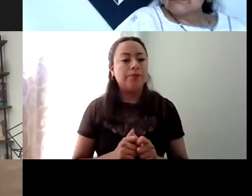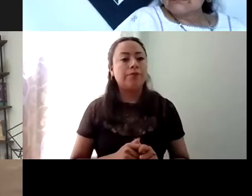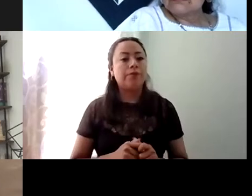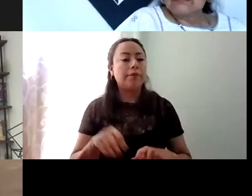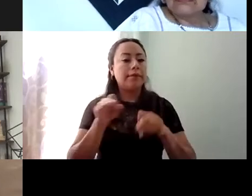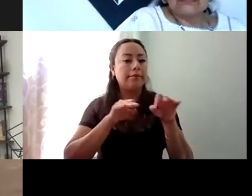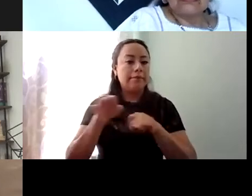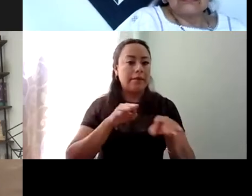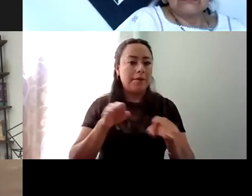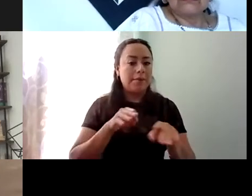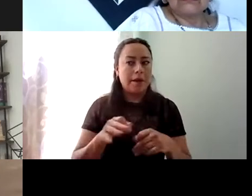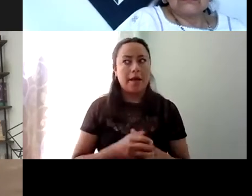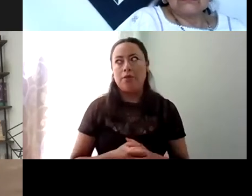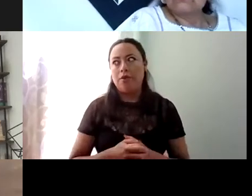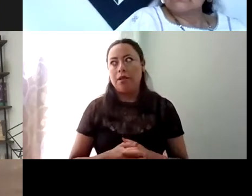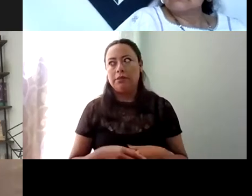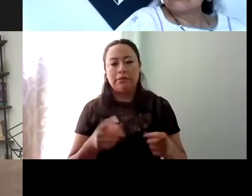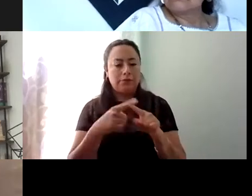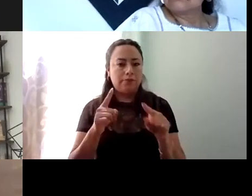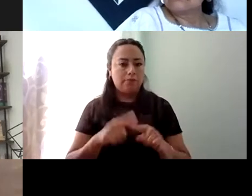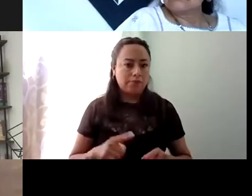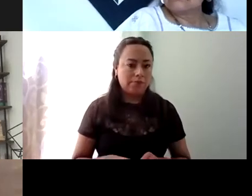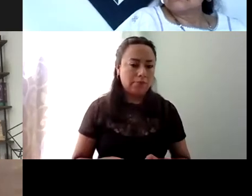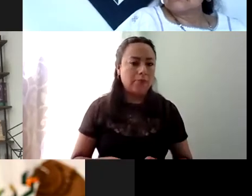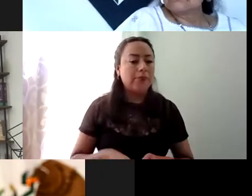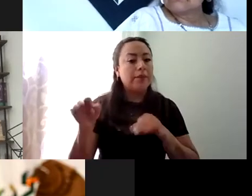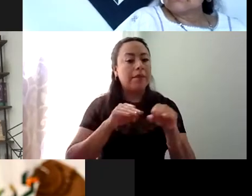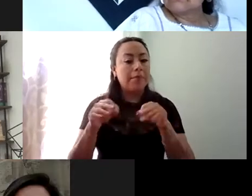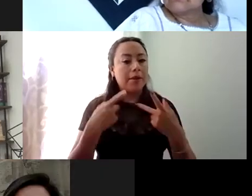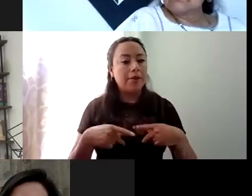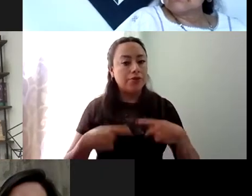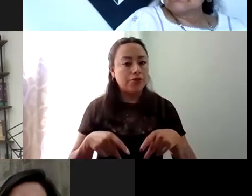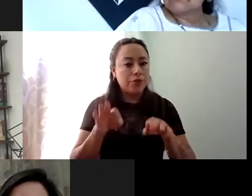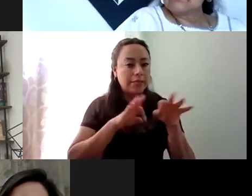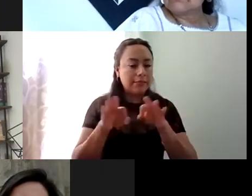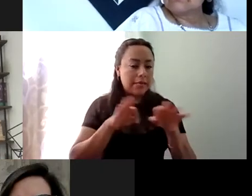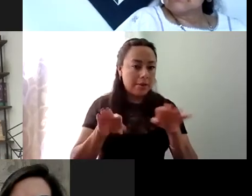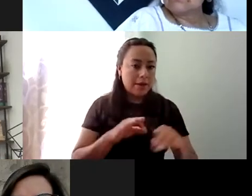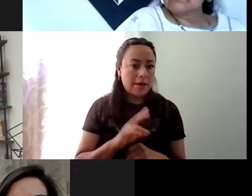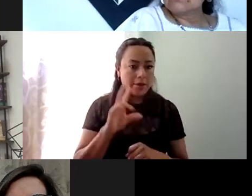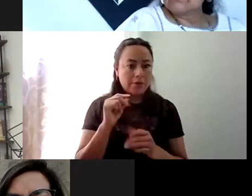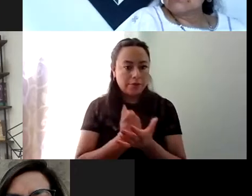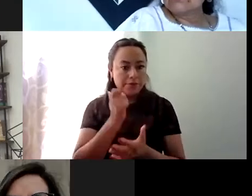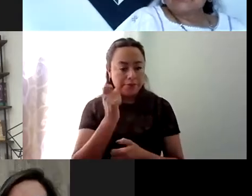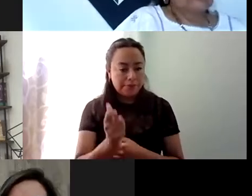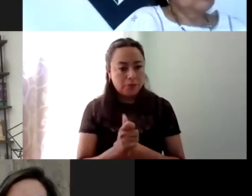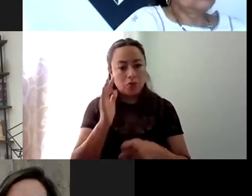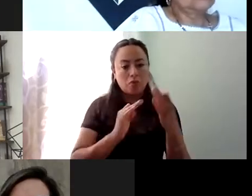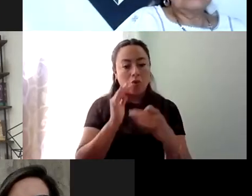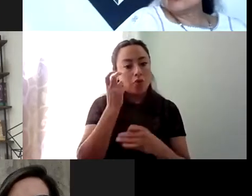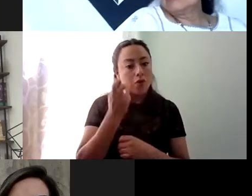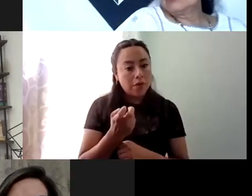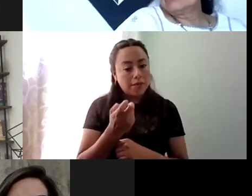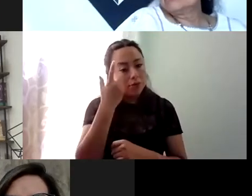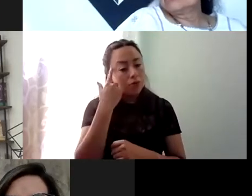trabajadoras del hogar, las personas trabajadoras no asalariadas y las personas comerciantes en tianguis, se desprende que el